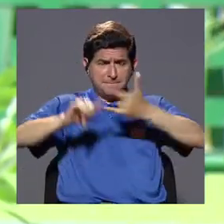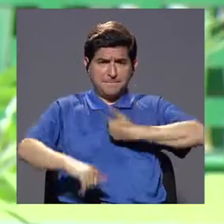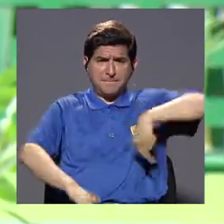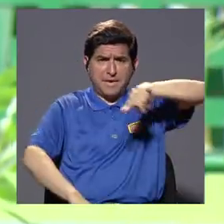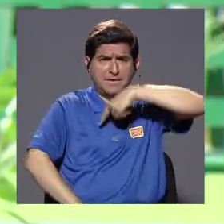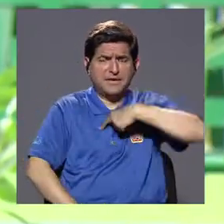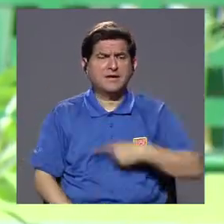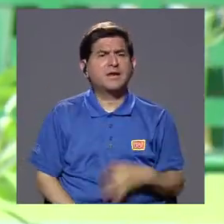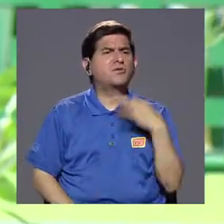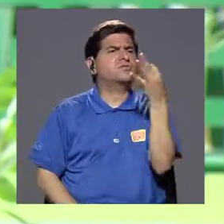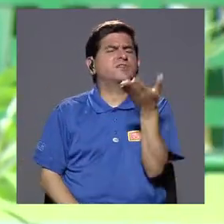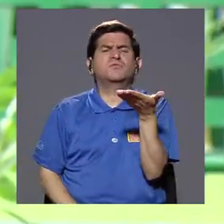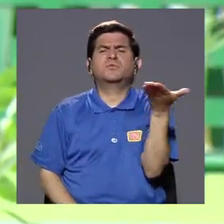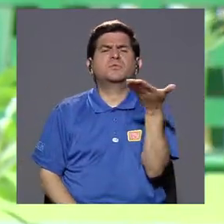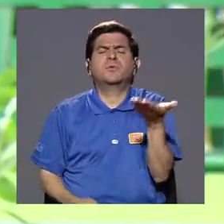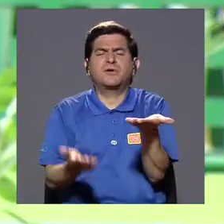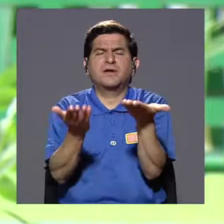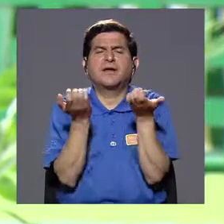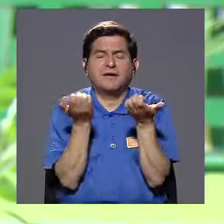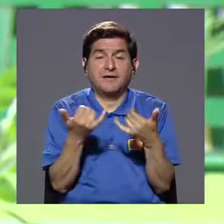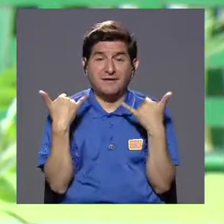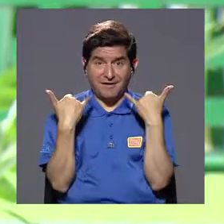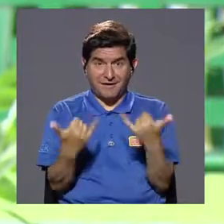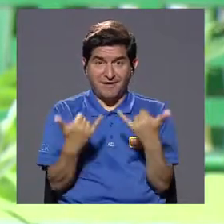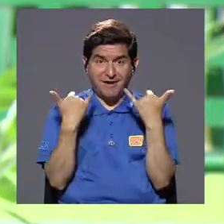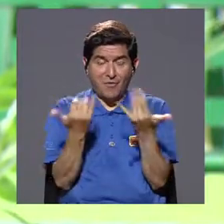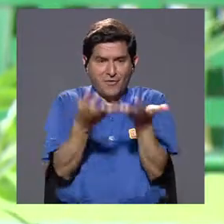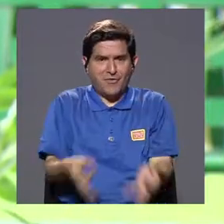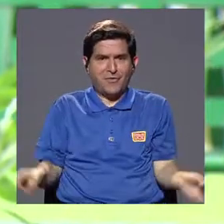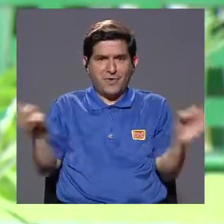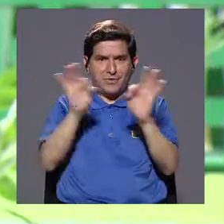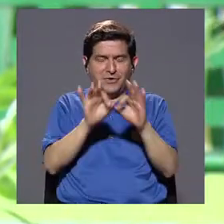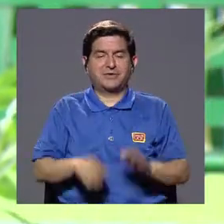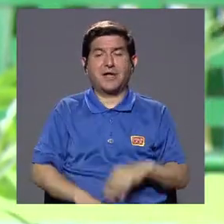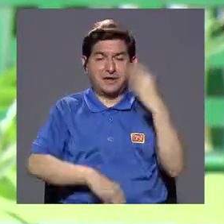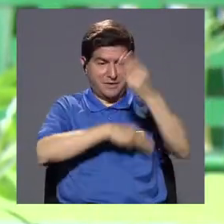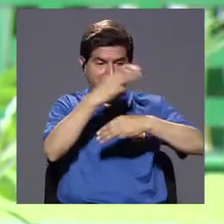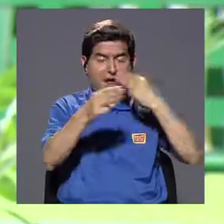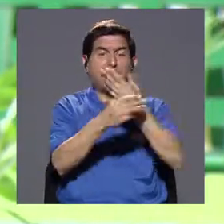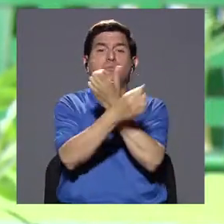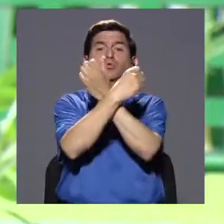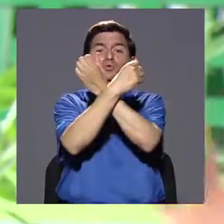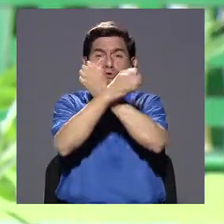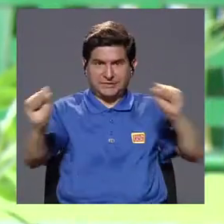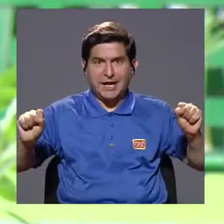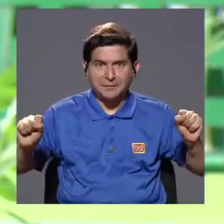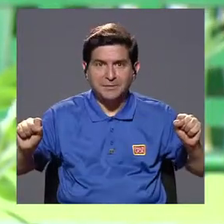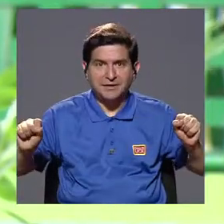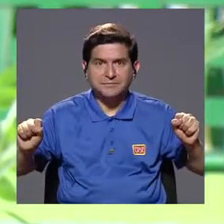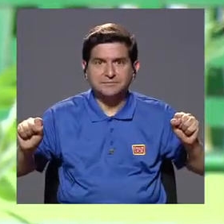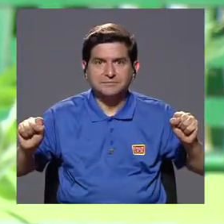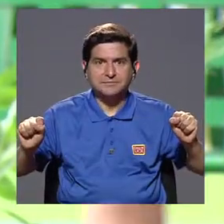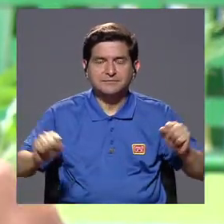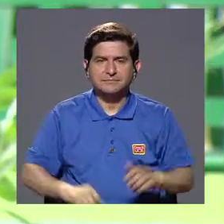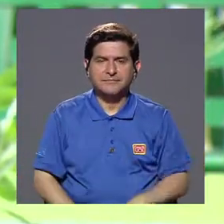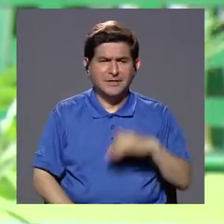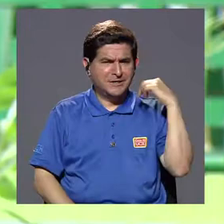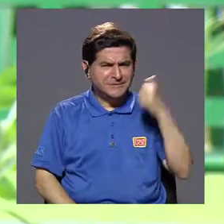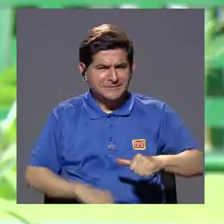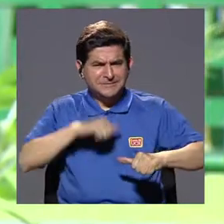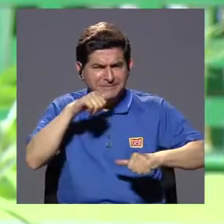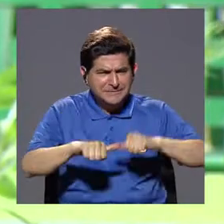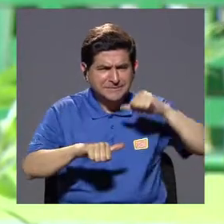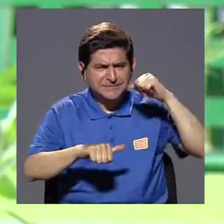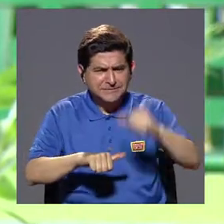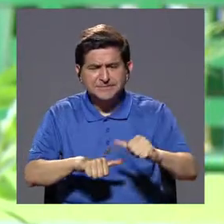por ejemplo en este momento es muy importante salvar el mundo salvar al mundo a luchar por cómo